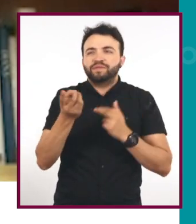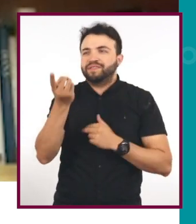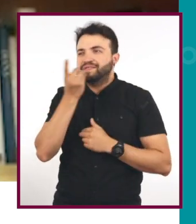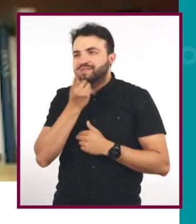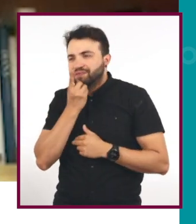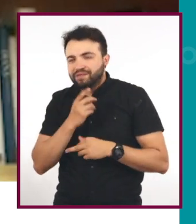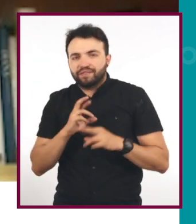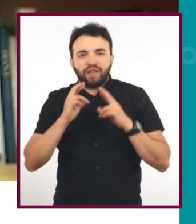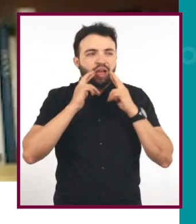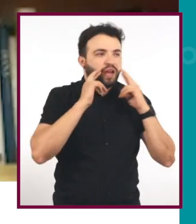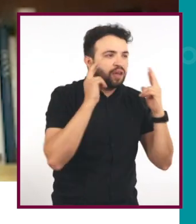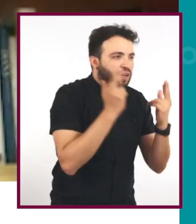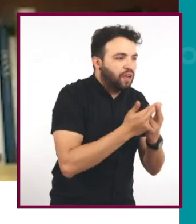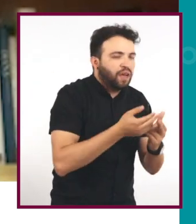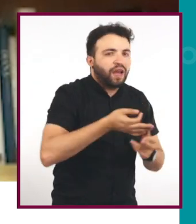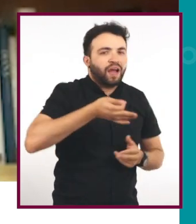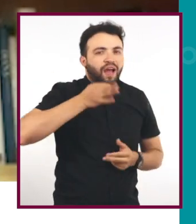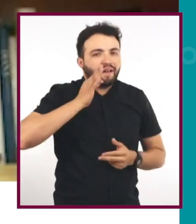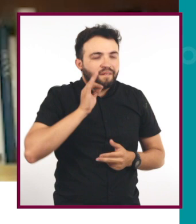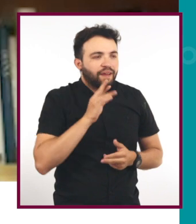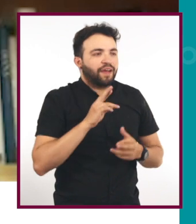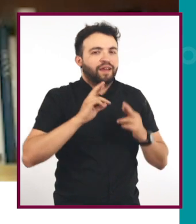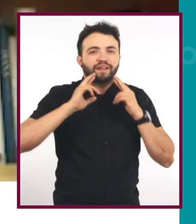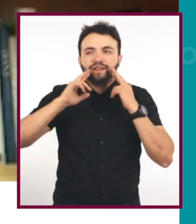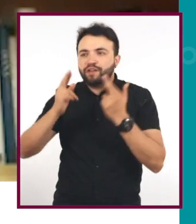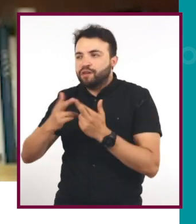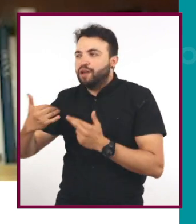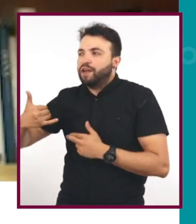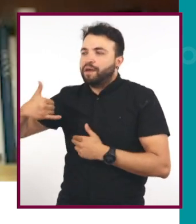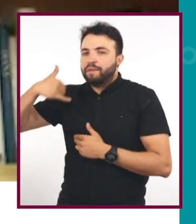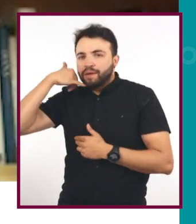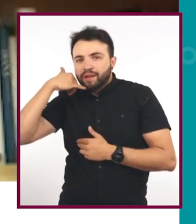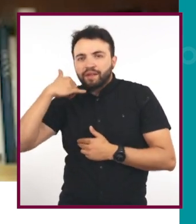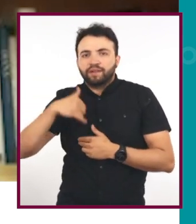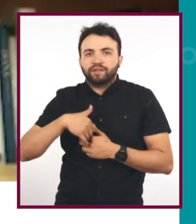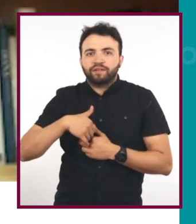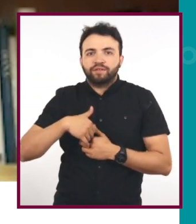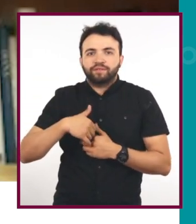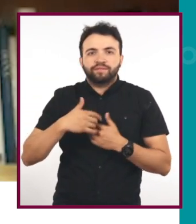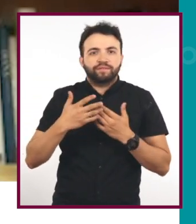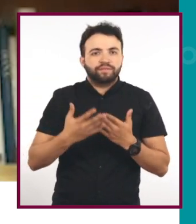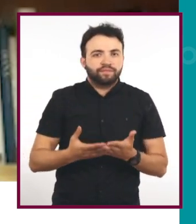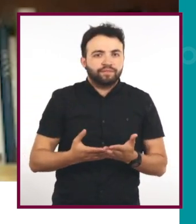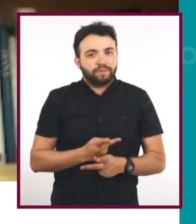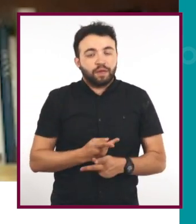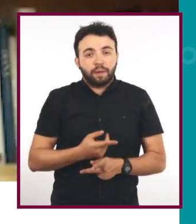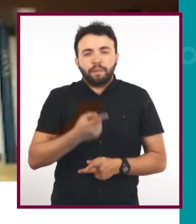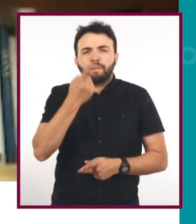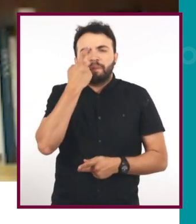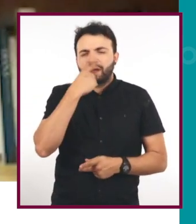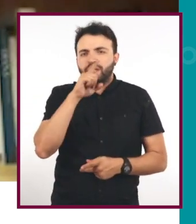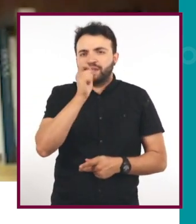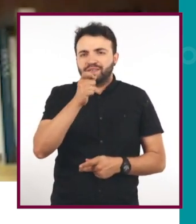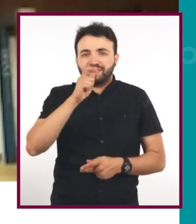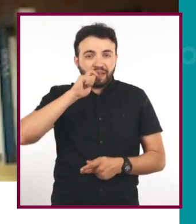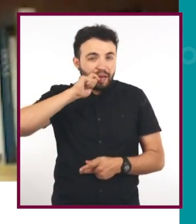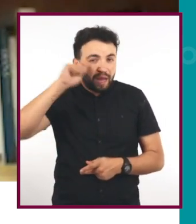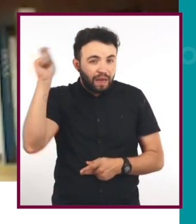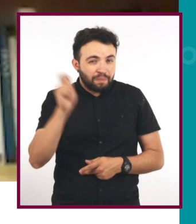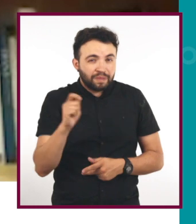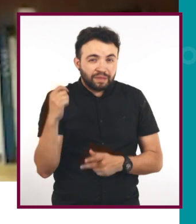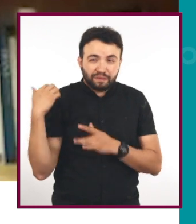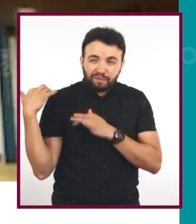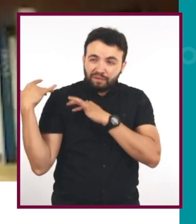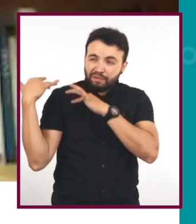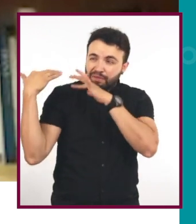procurábamos reunirnos a desayunar, reunirnos a tomar un café, hablar por teléfono. Para poder